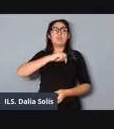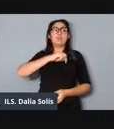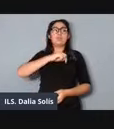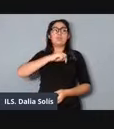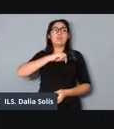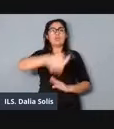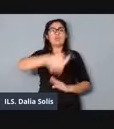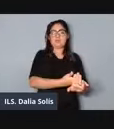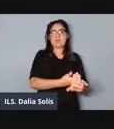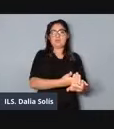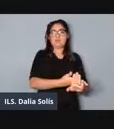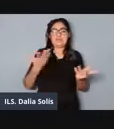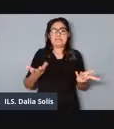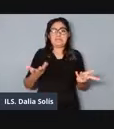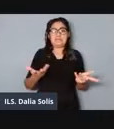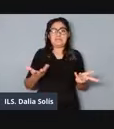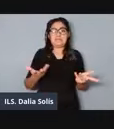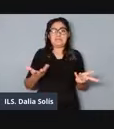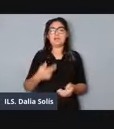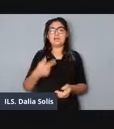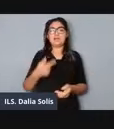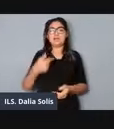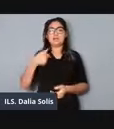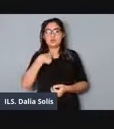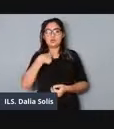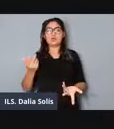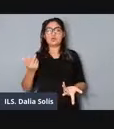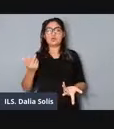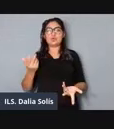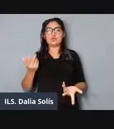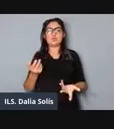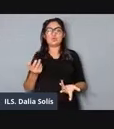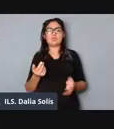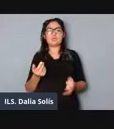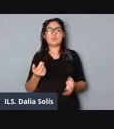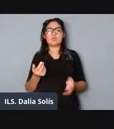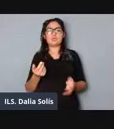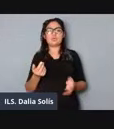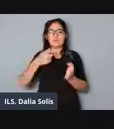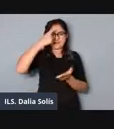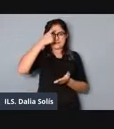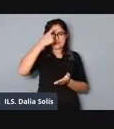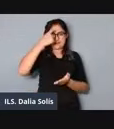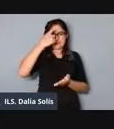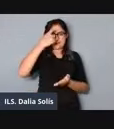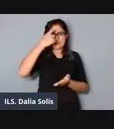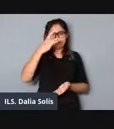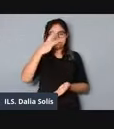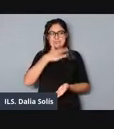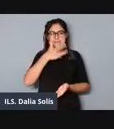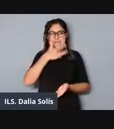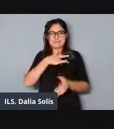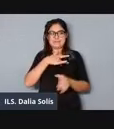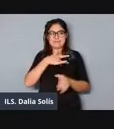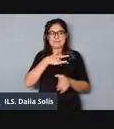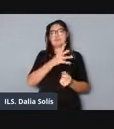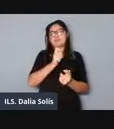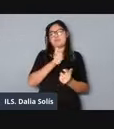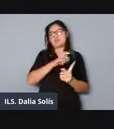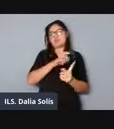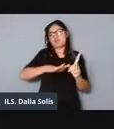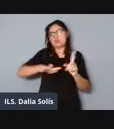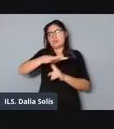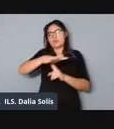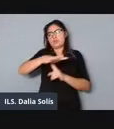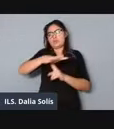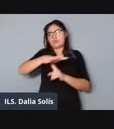de conciencia social humana, empatía, me haga sentir que hice daño y eso